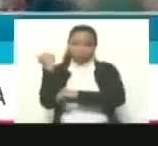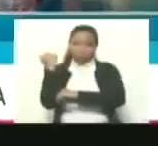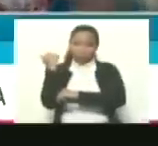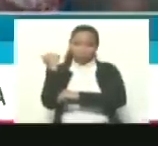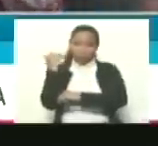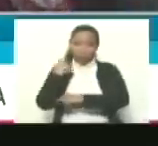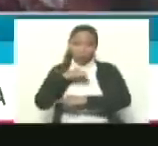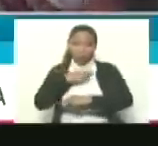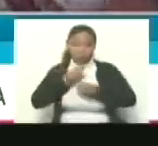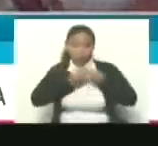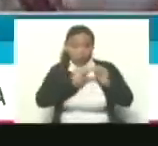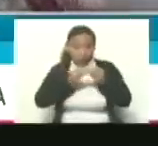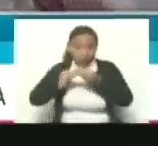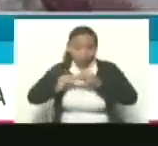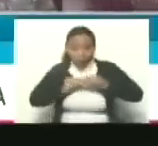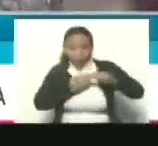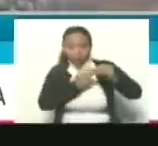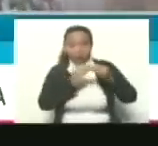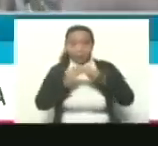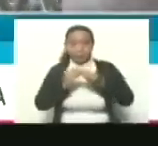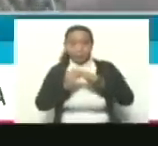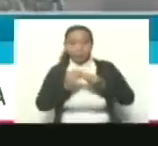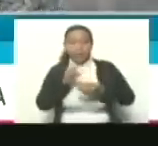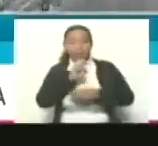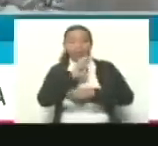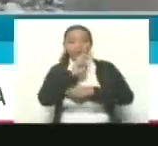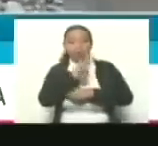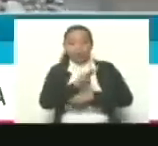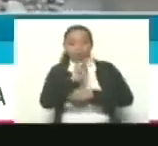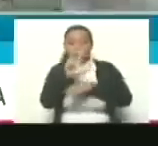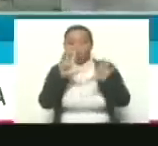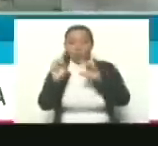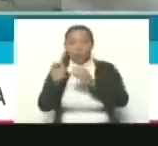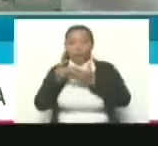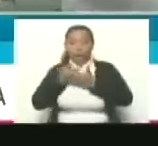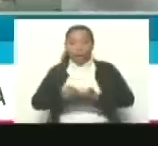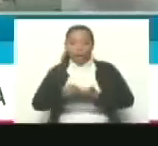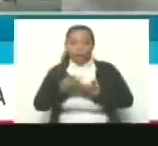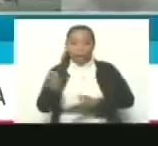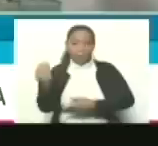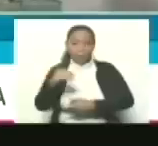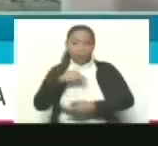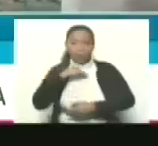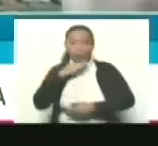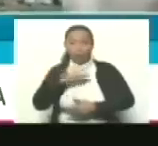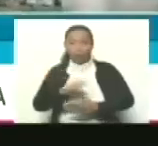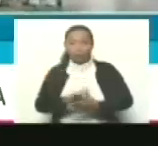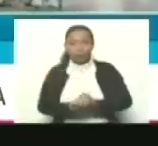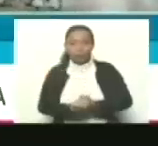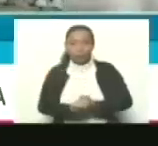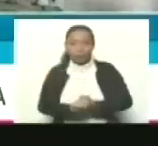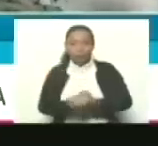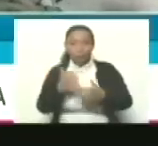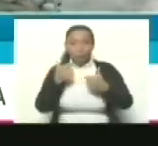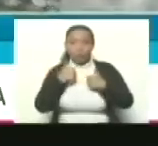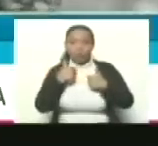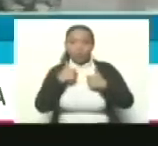en 780 toneladas como tal. Mira, yo, Loyo, yo soy